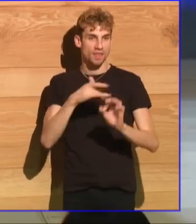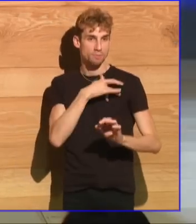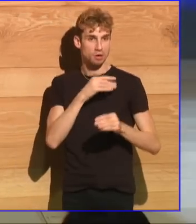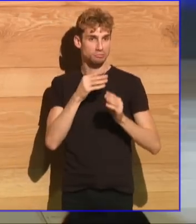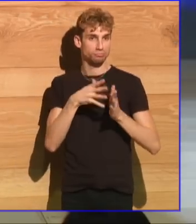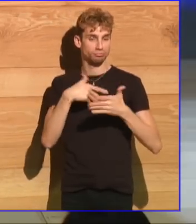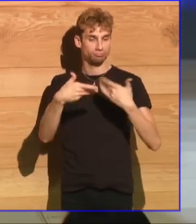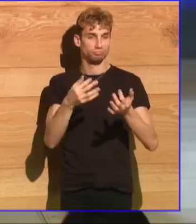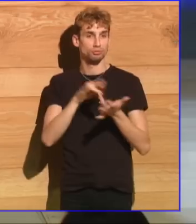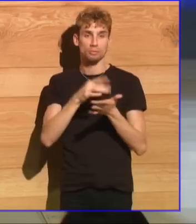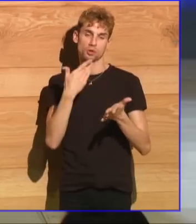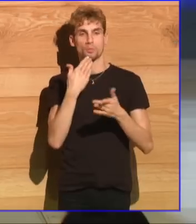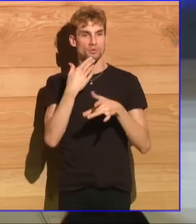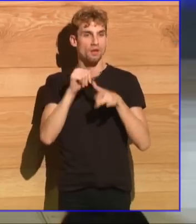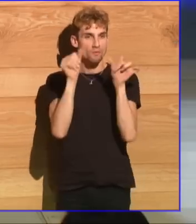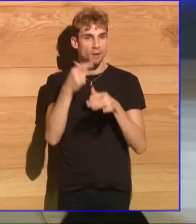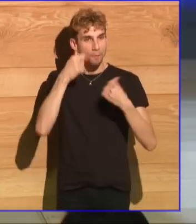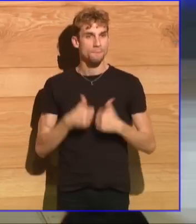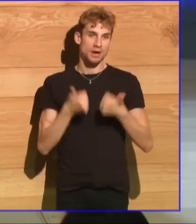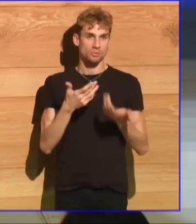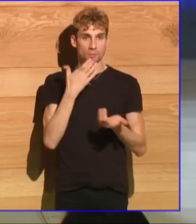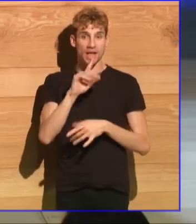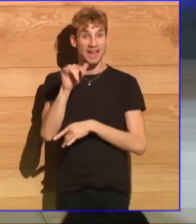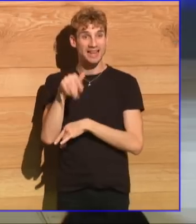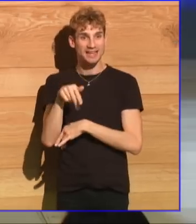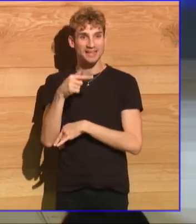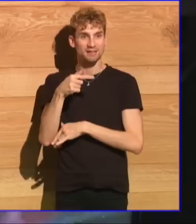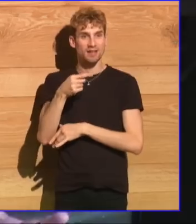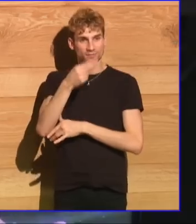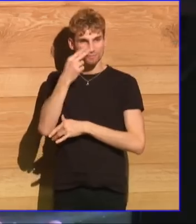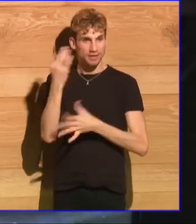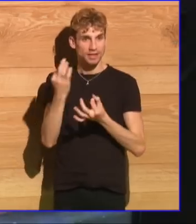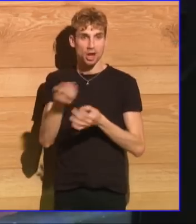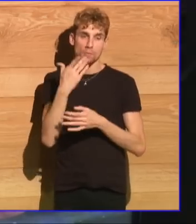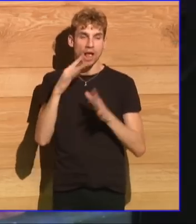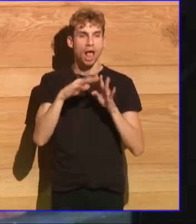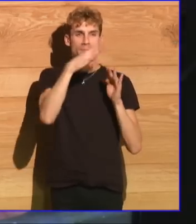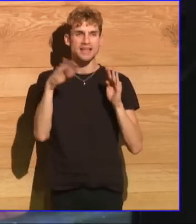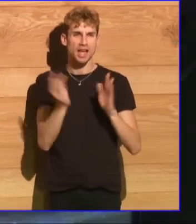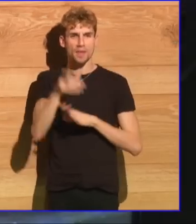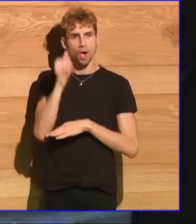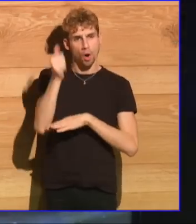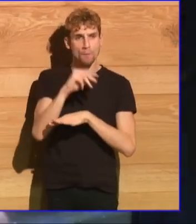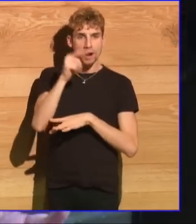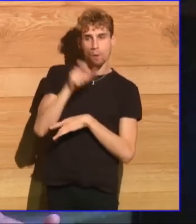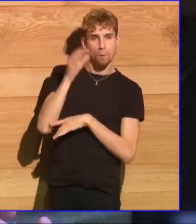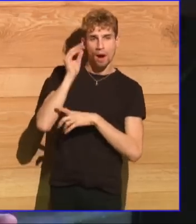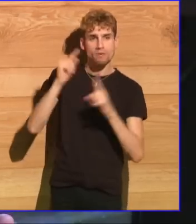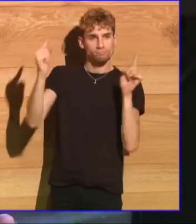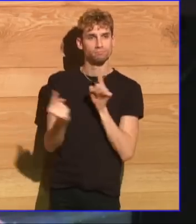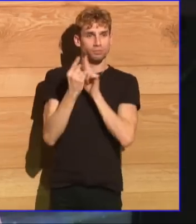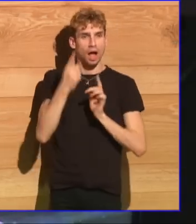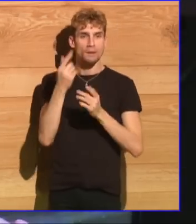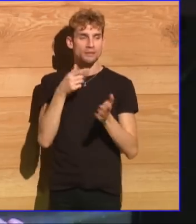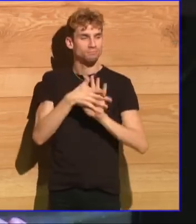porque lo que más le interesa en el fondo a David Lean es el paisaje de un hombre frente a una mujer y qué tienen que decirse, y al final casi todo